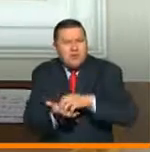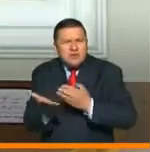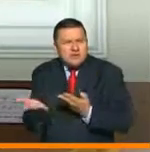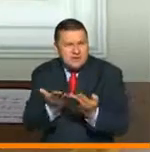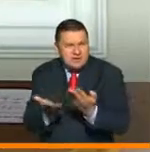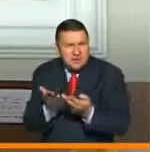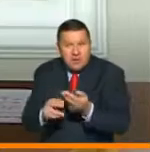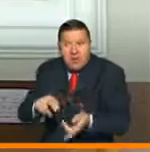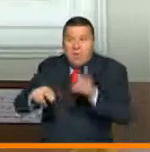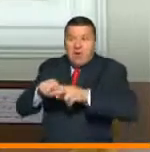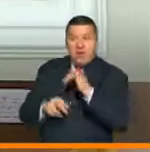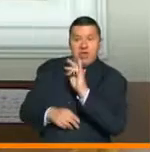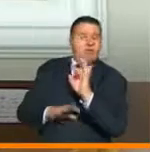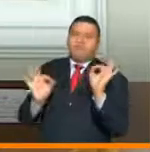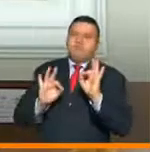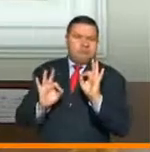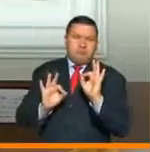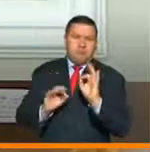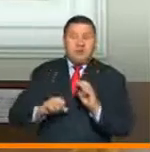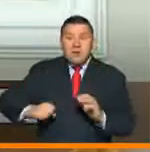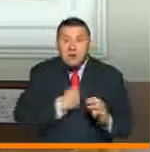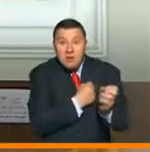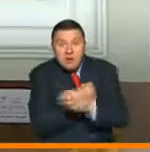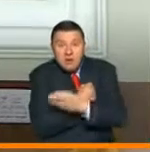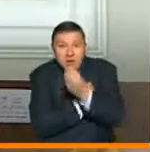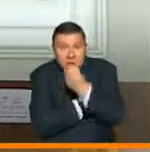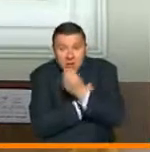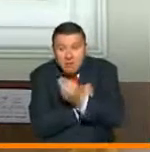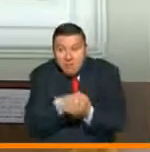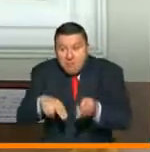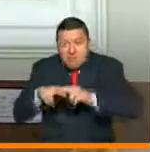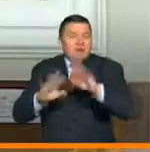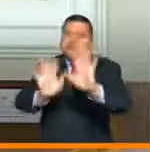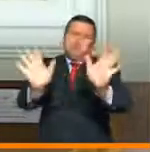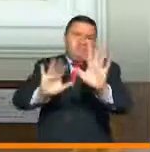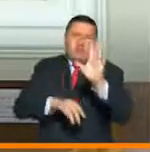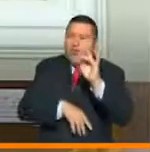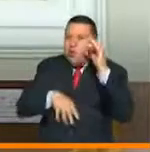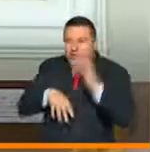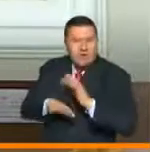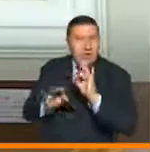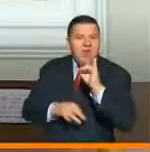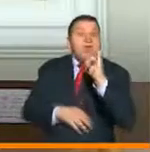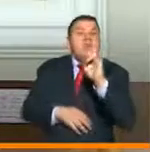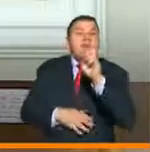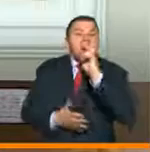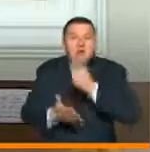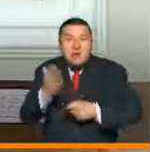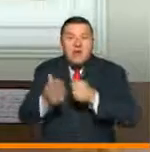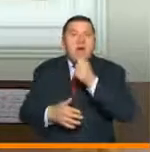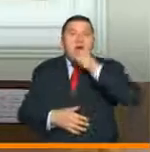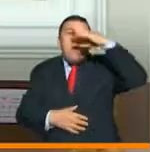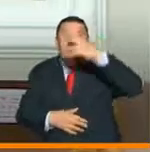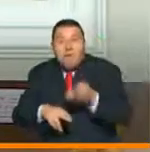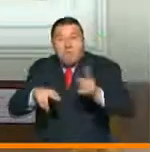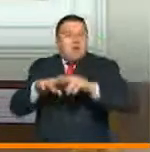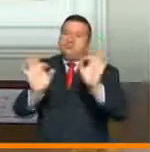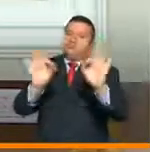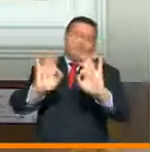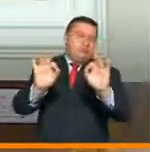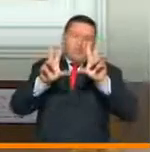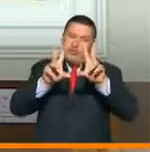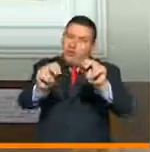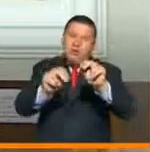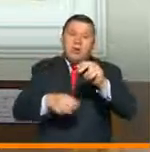servicios que no se tocara la canasta básica familiar de los colombianos que no habrá iva a los servicios públicos que no habrá